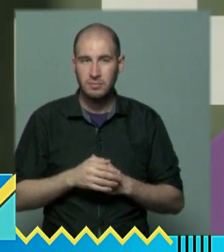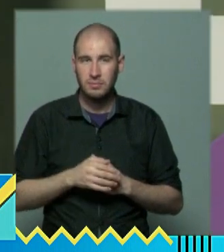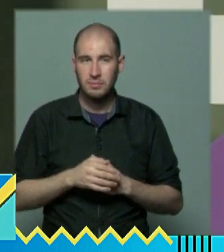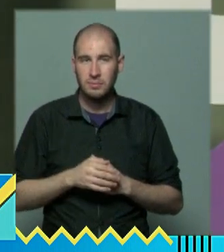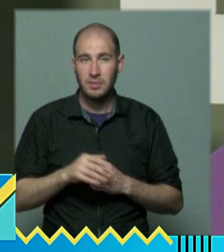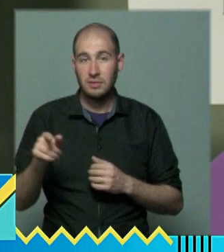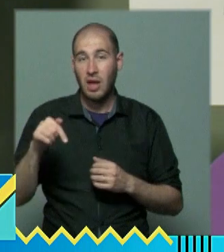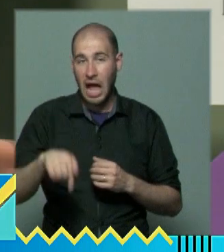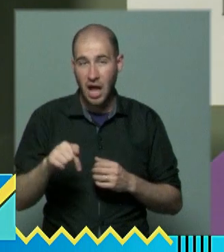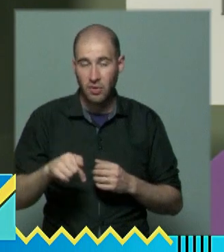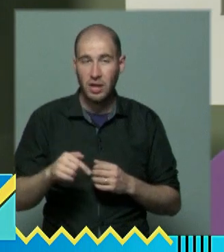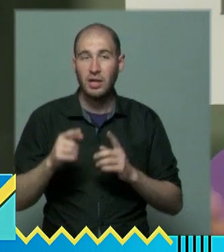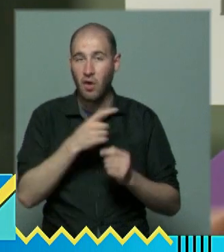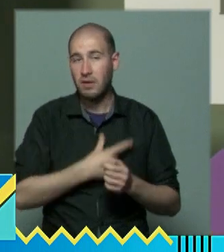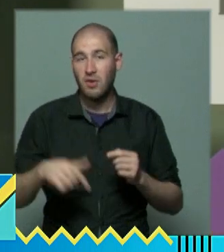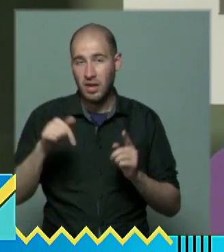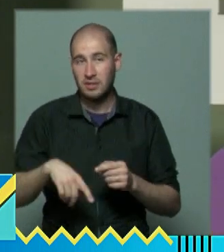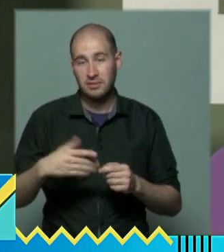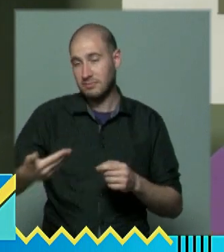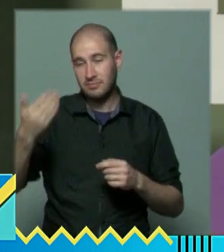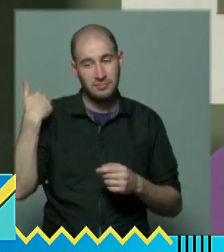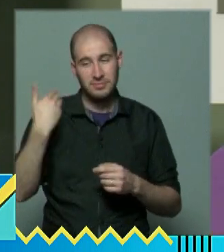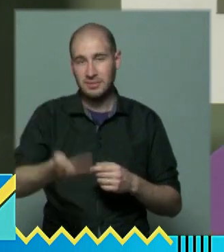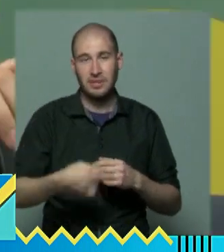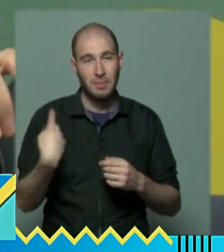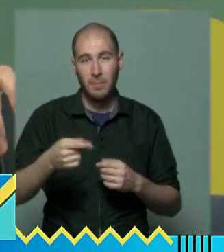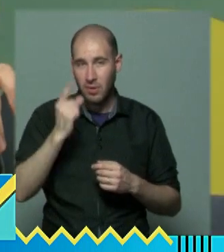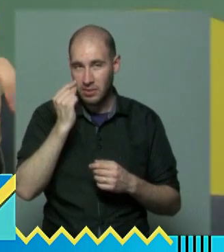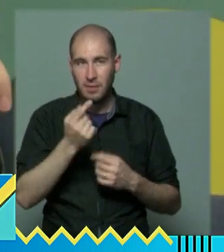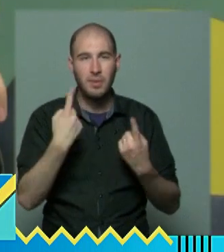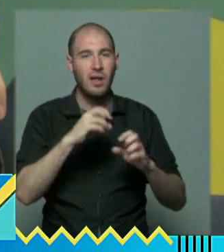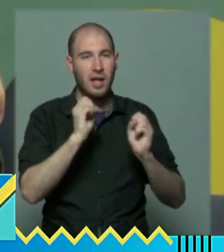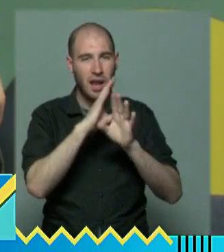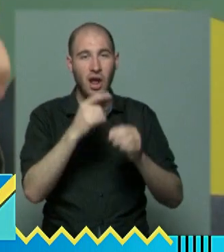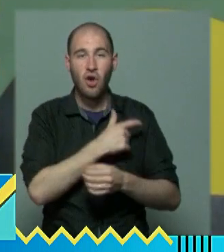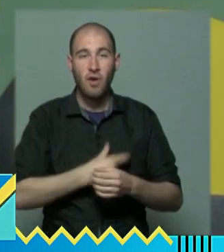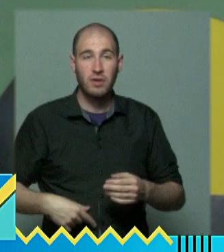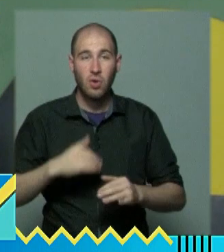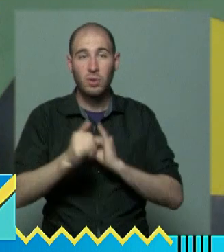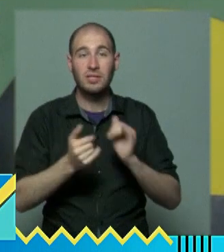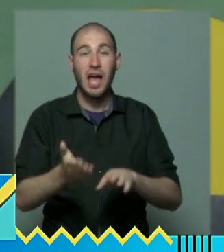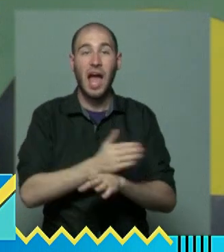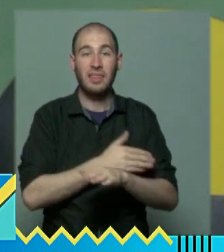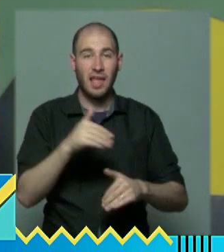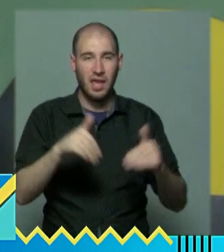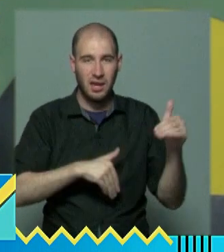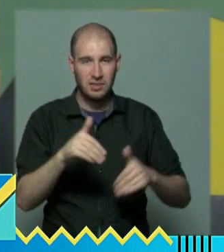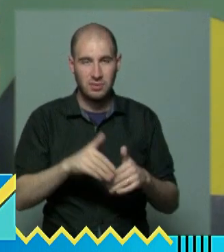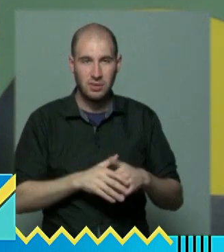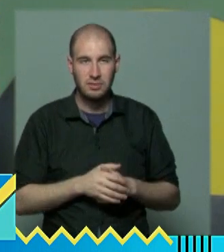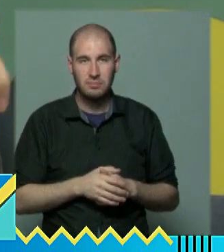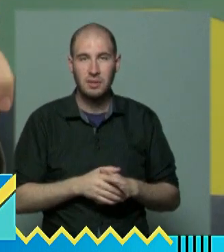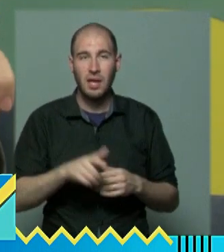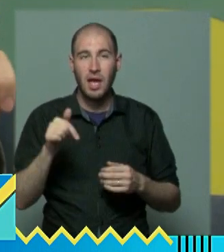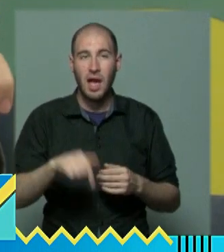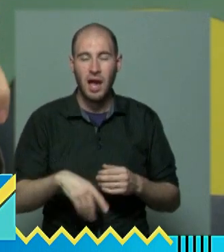pasa ahora, pasó con otro gobierno y va a pasar siempre, si es política. Pero hay que aclarar una cosa, el gobierno lo dijo antes de las elecciones. Es decir, es verdad. Acá